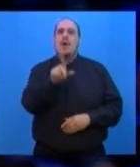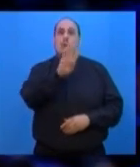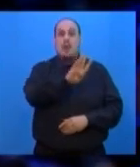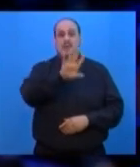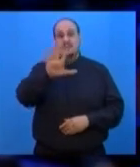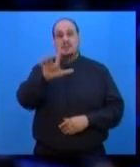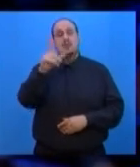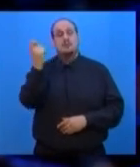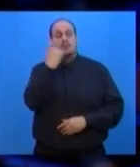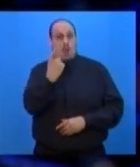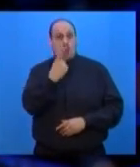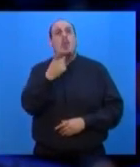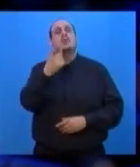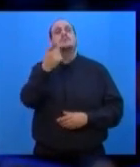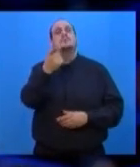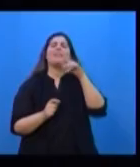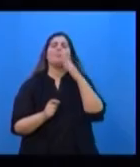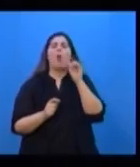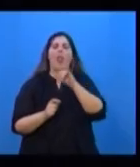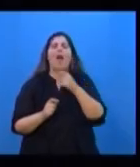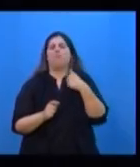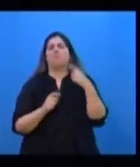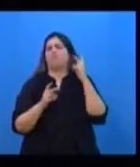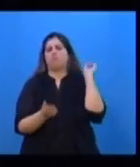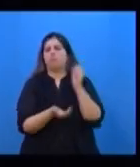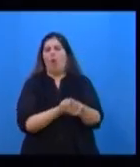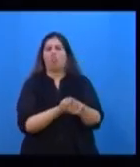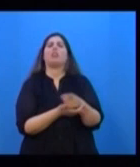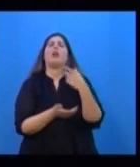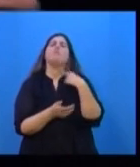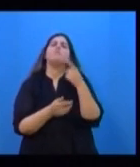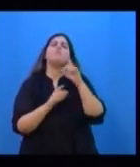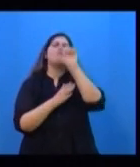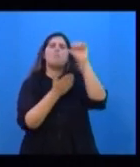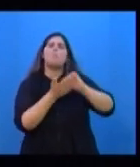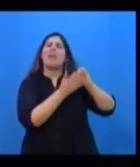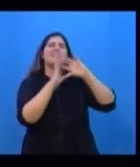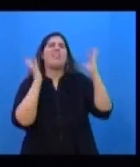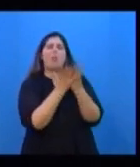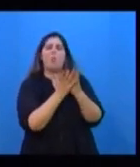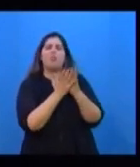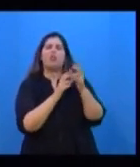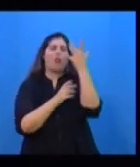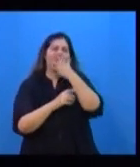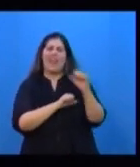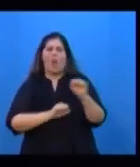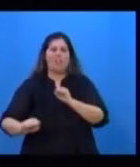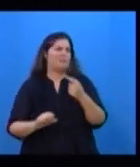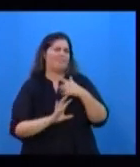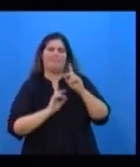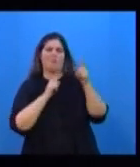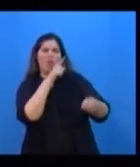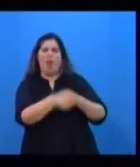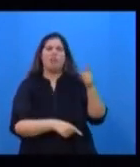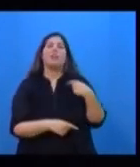antes de las elecciones del próximo domingo macri dijo que resulta difícil de creer que fernández ex jefe de gabinete en los